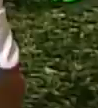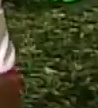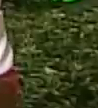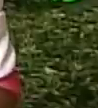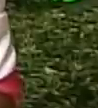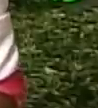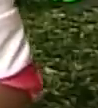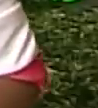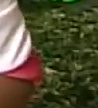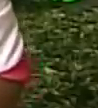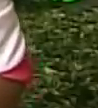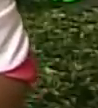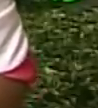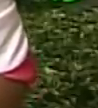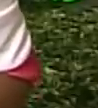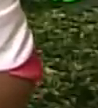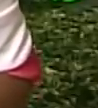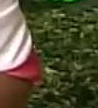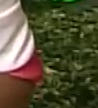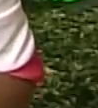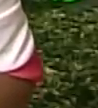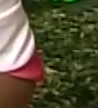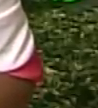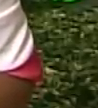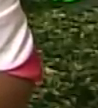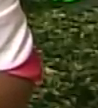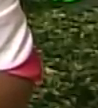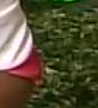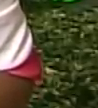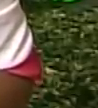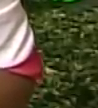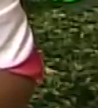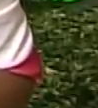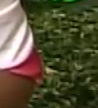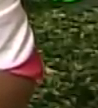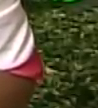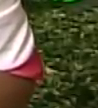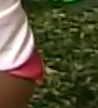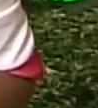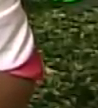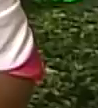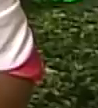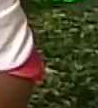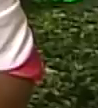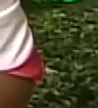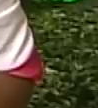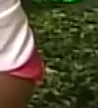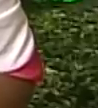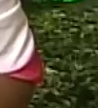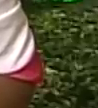mutuo. Contigo, Boris, regresamos con este resumen de lo que ha sido el parte de la Comisión para la Atención del COVID-19. Adelante.